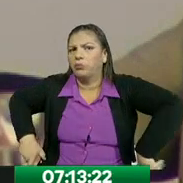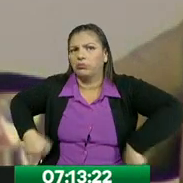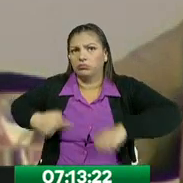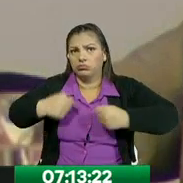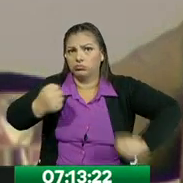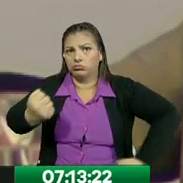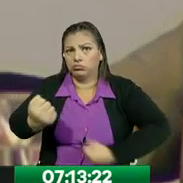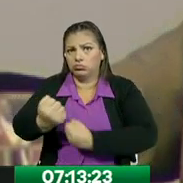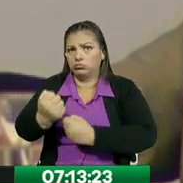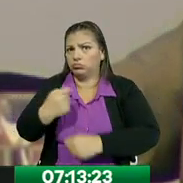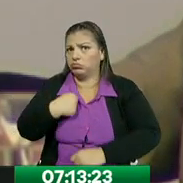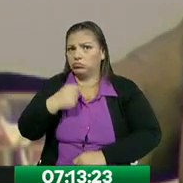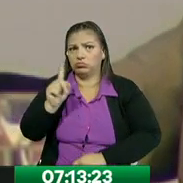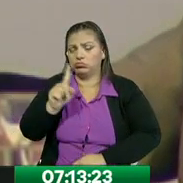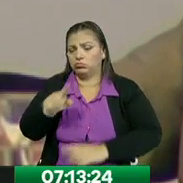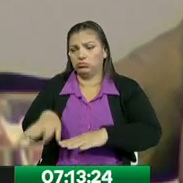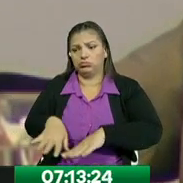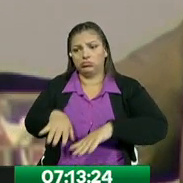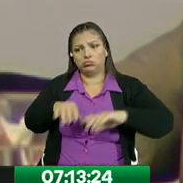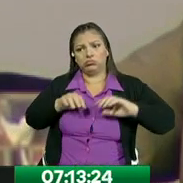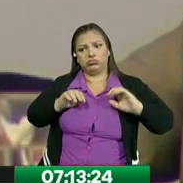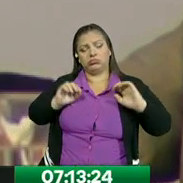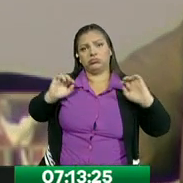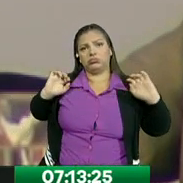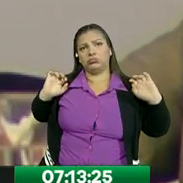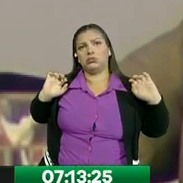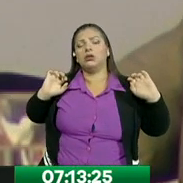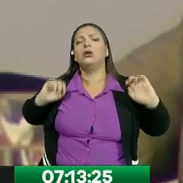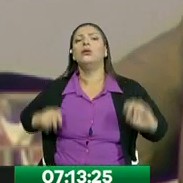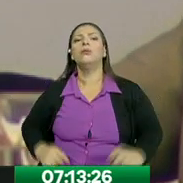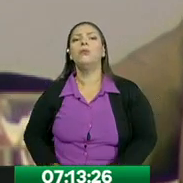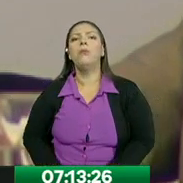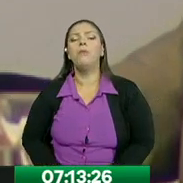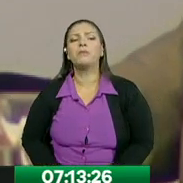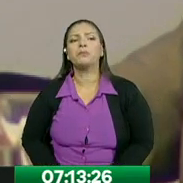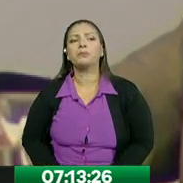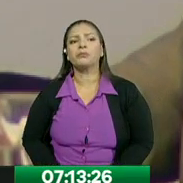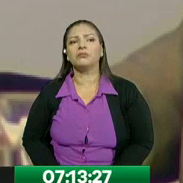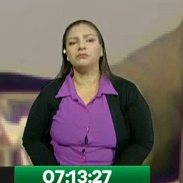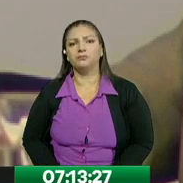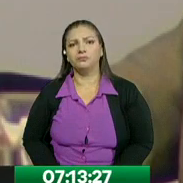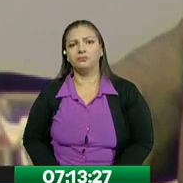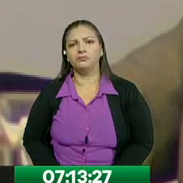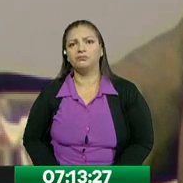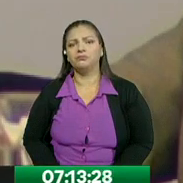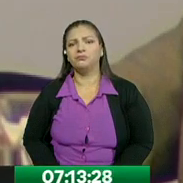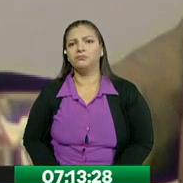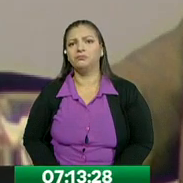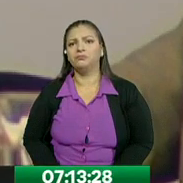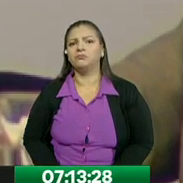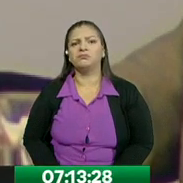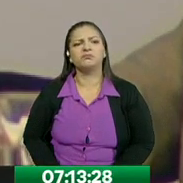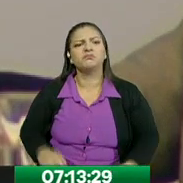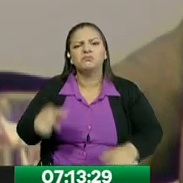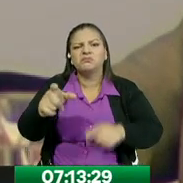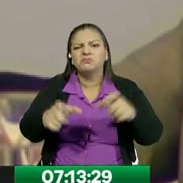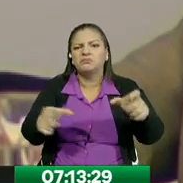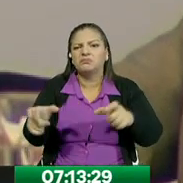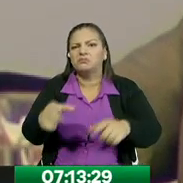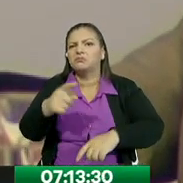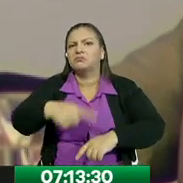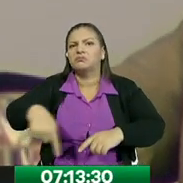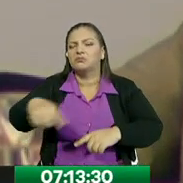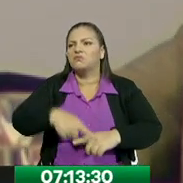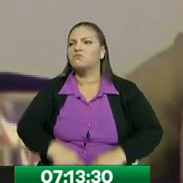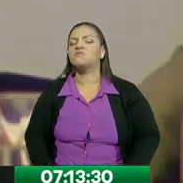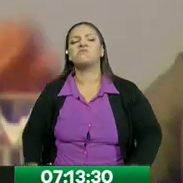poderes. No soy de ese socialismo que no sirve, sino que se sirve del poder,